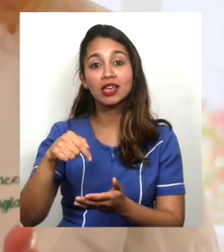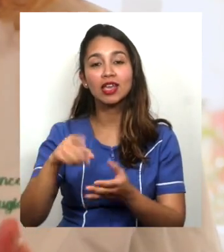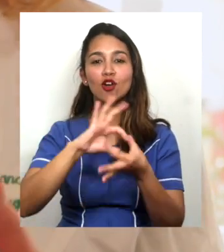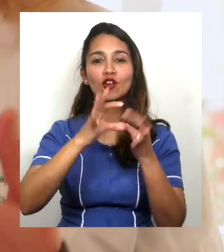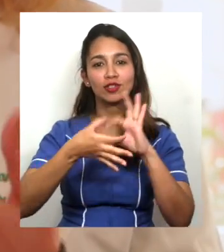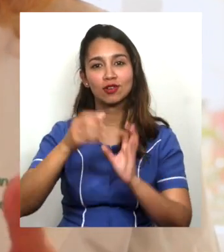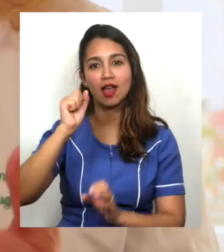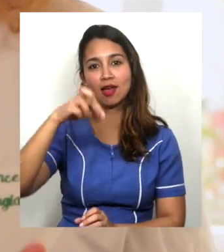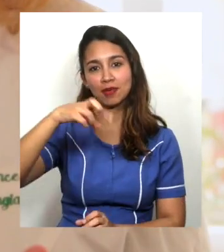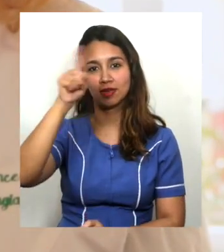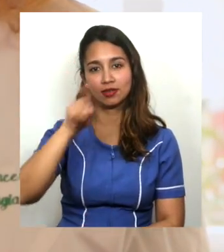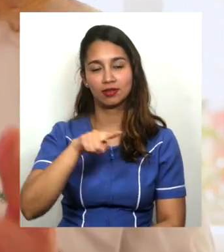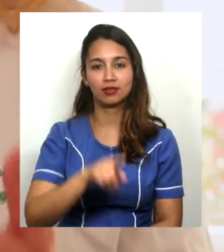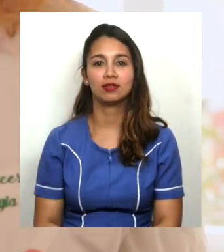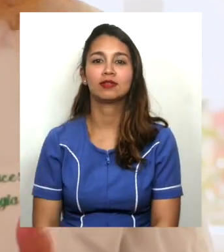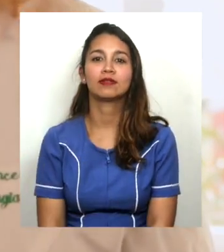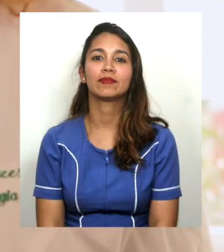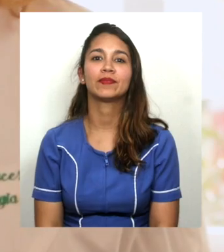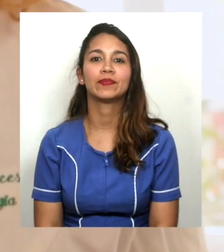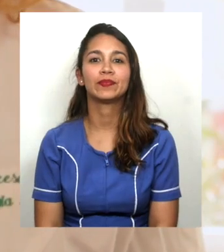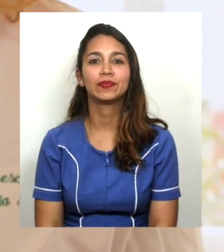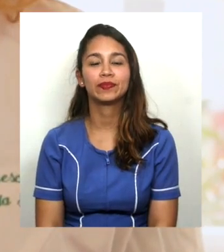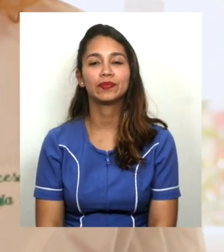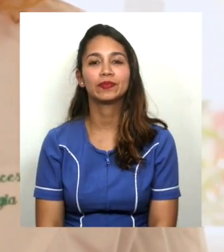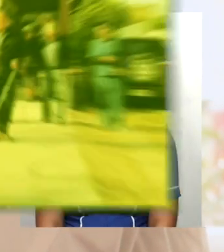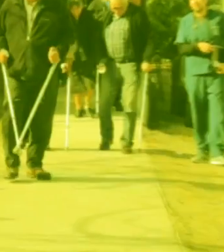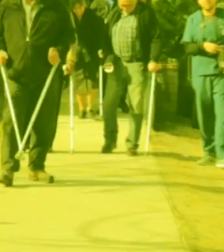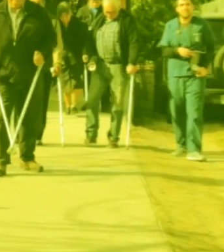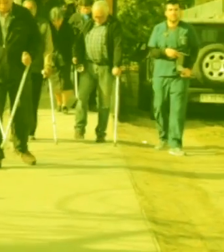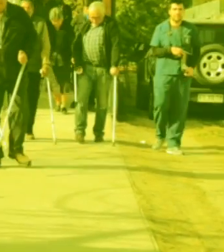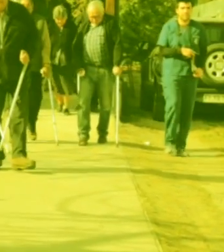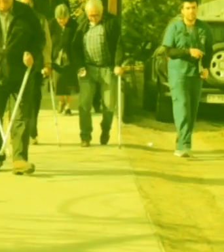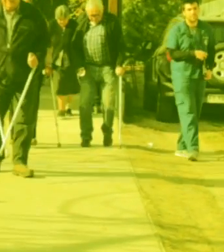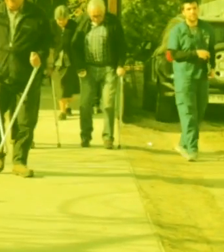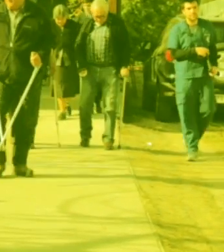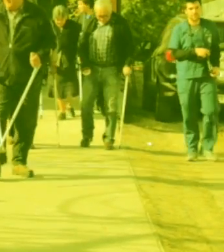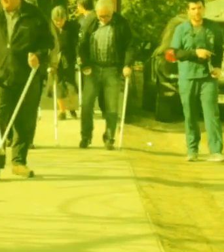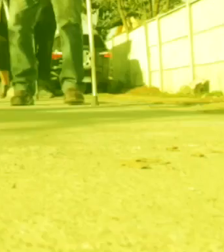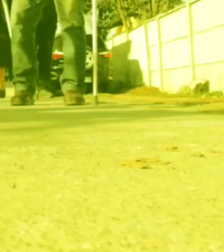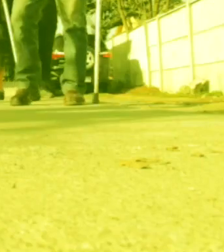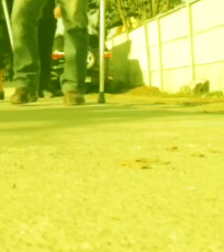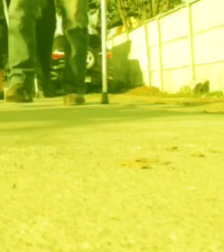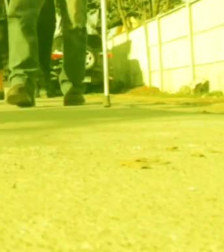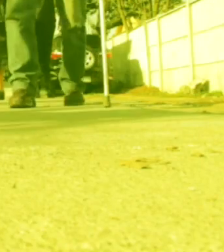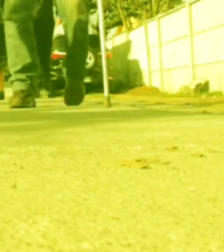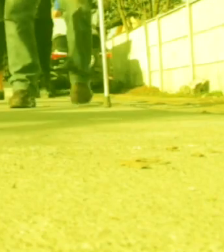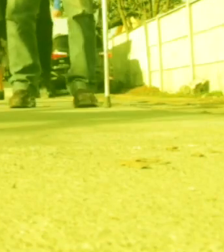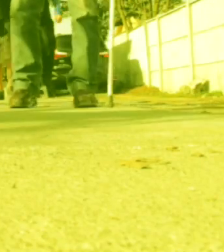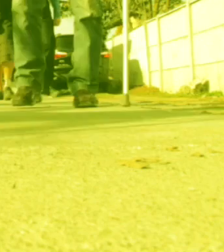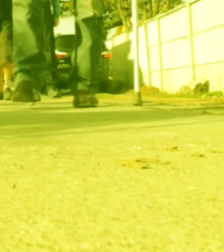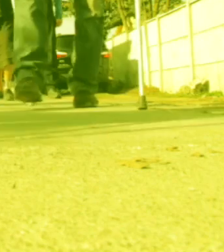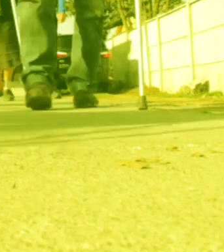más detalles en nuestra sección Conexión APS. Para difundir el valioso aporte de la atención